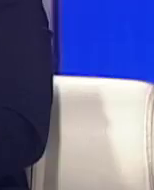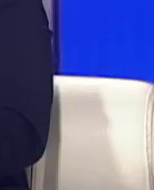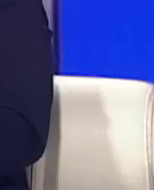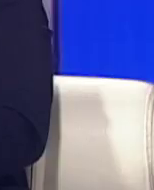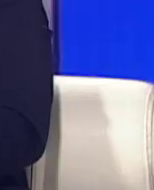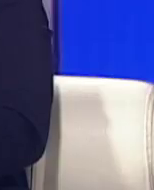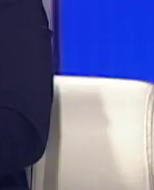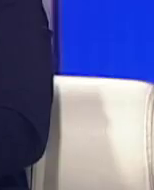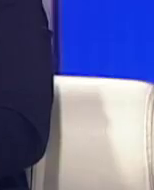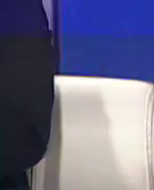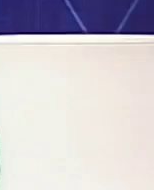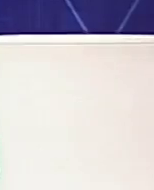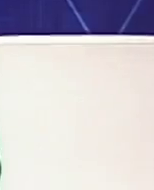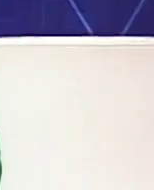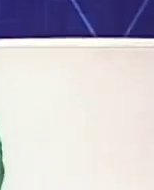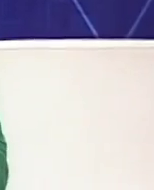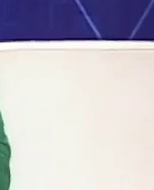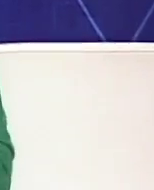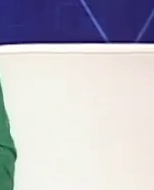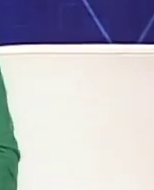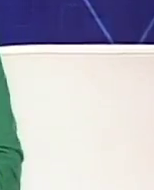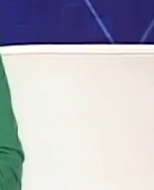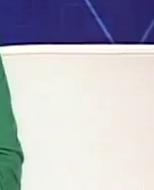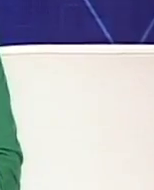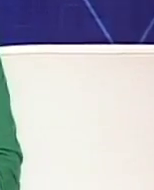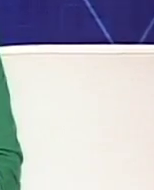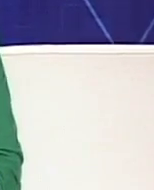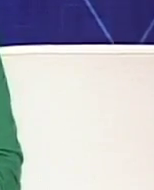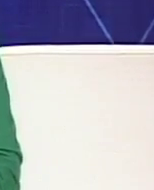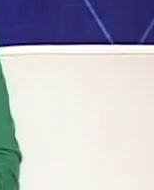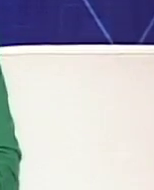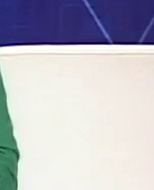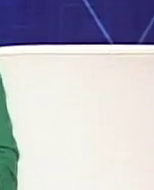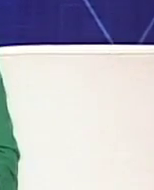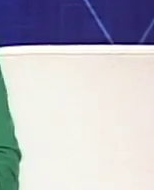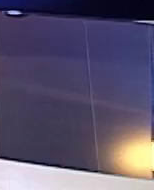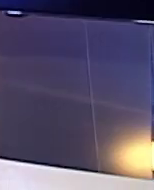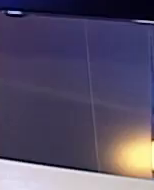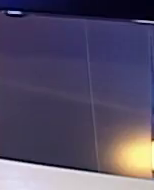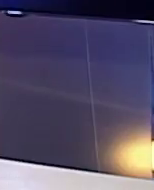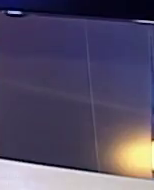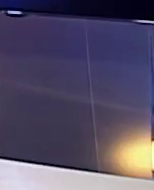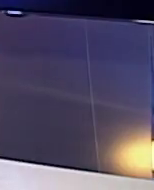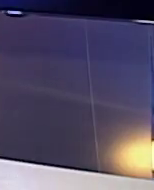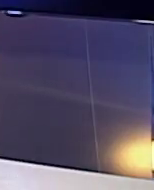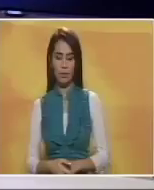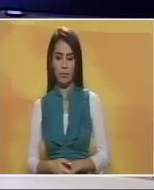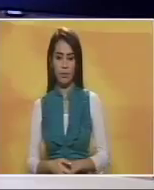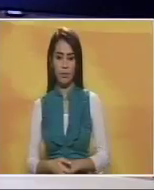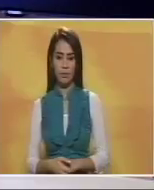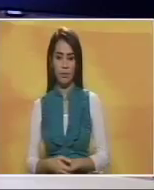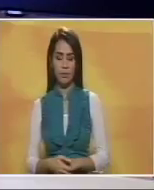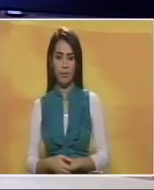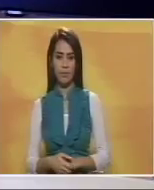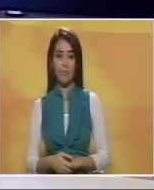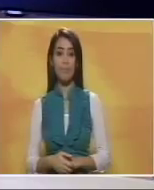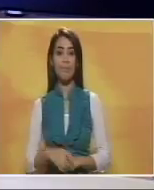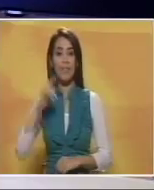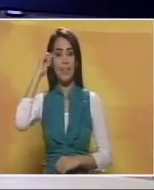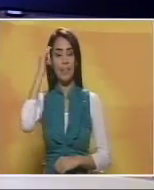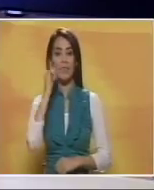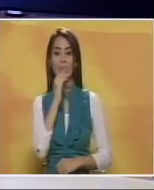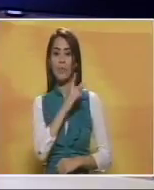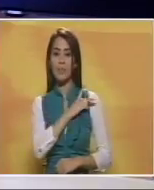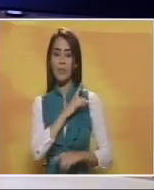Bolívar. Gracias por acompañarnos y gracias a ustedes también. Que tengan todos muy buenas tardes. Milagros. Gracias, Andrina. Así llegamos al final de la emisión